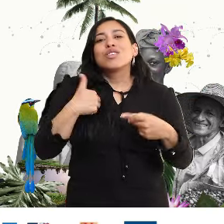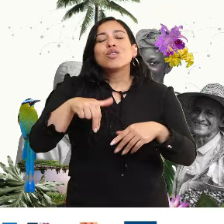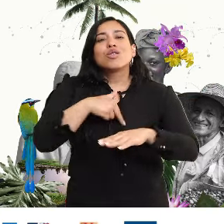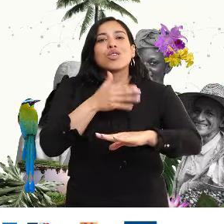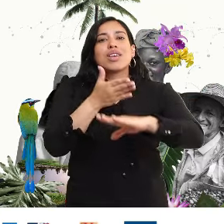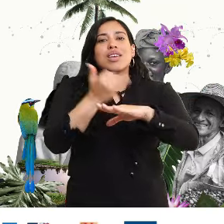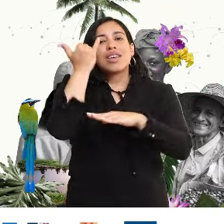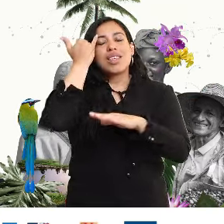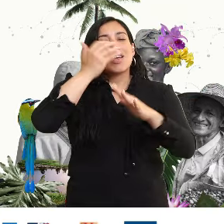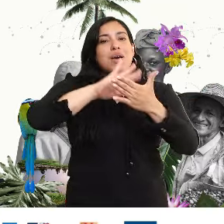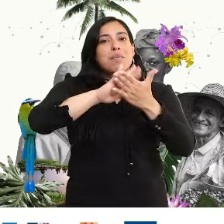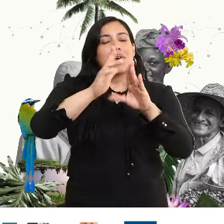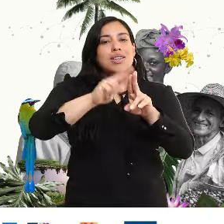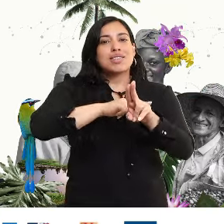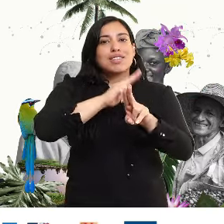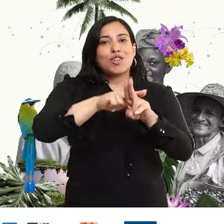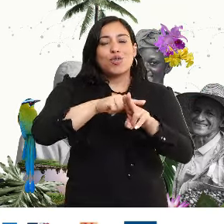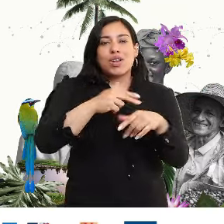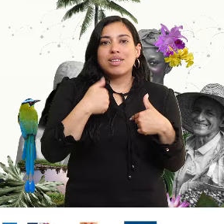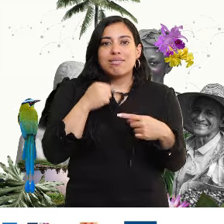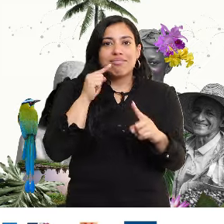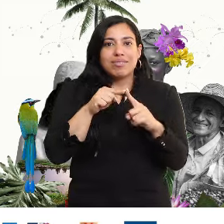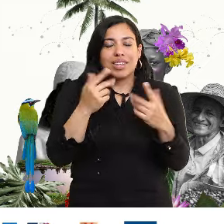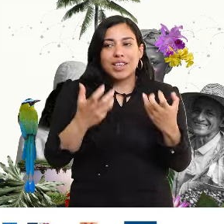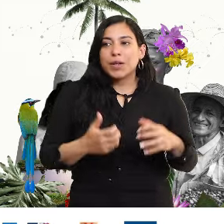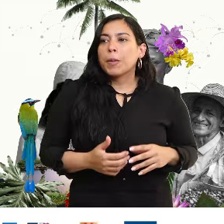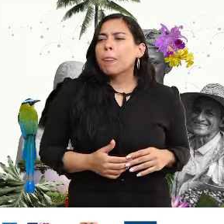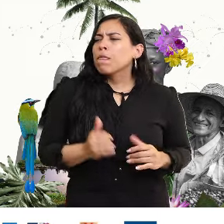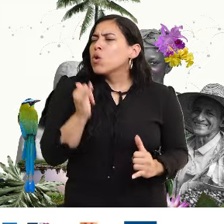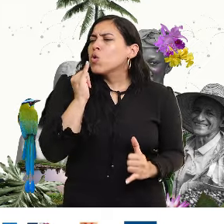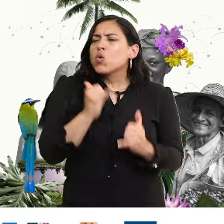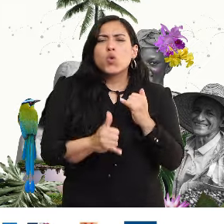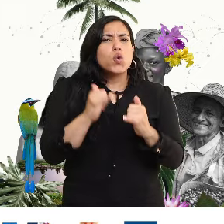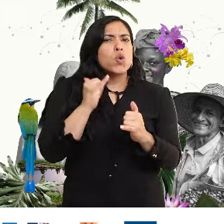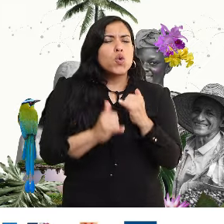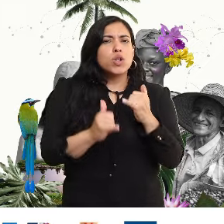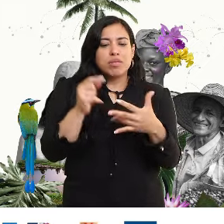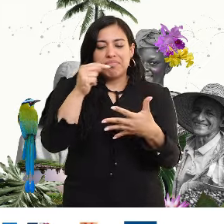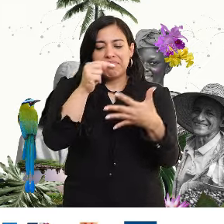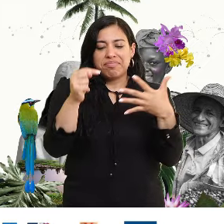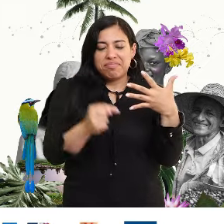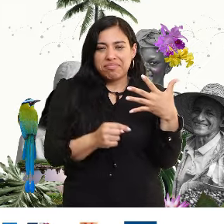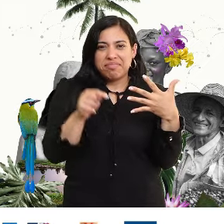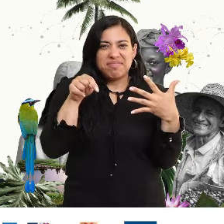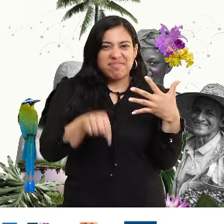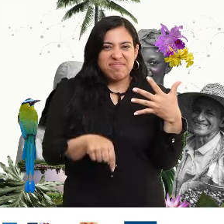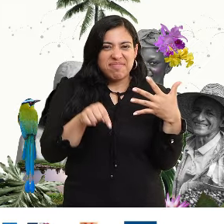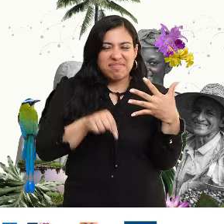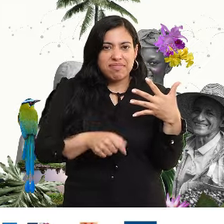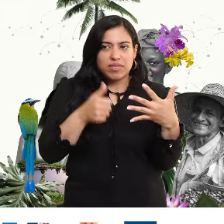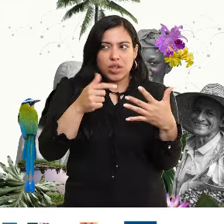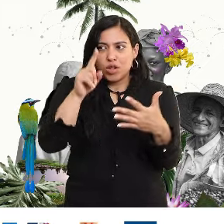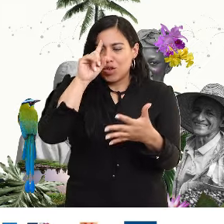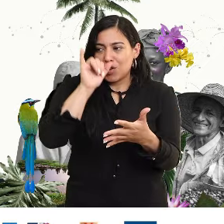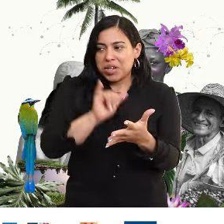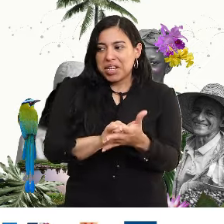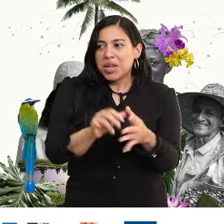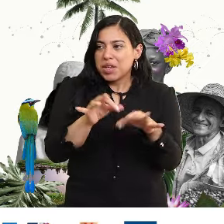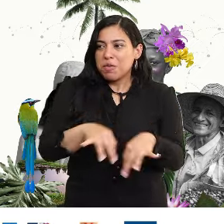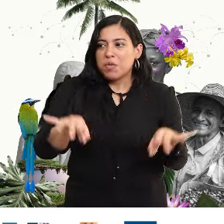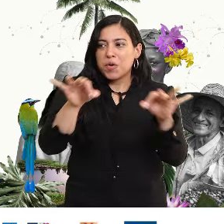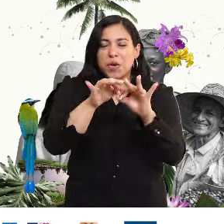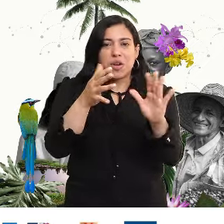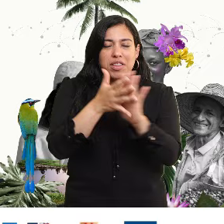idea de paz para la naturaleza. Y el último punto que quisiera traer, que creo que pues, también es